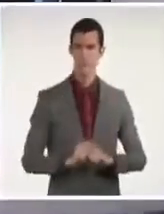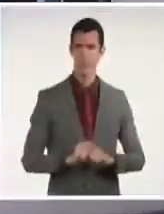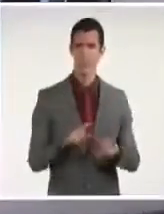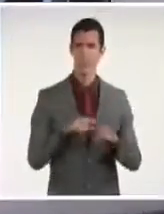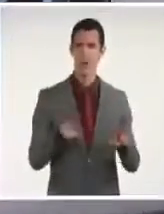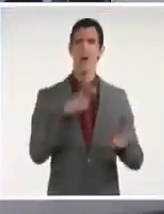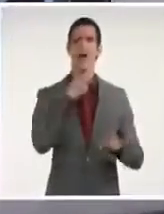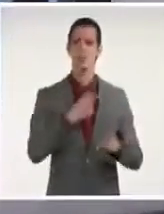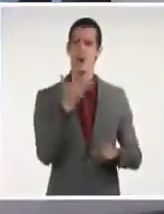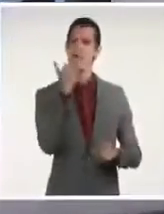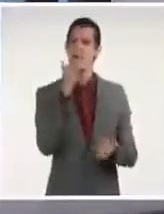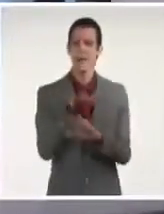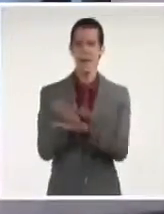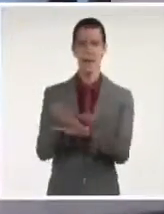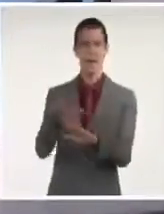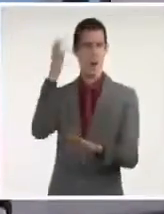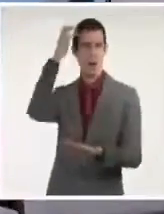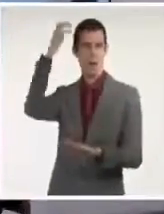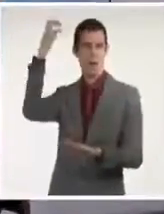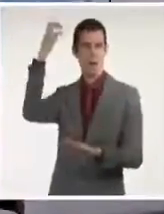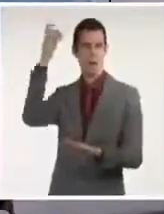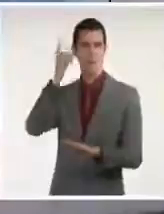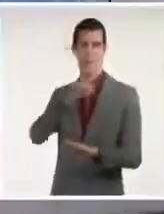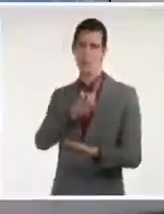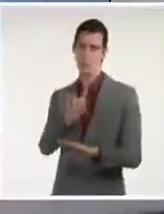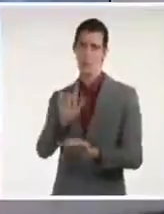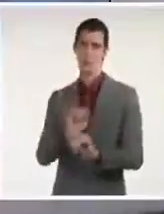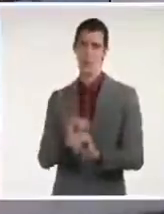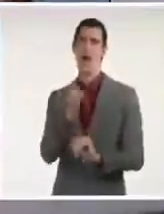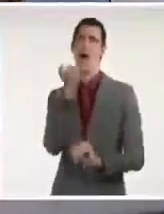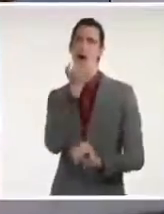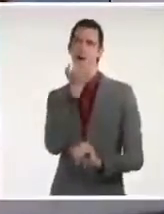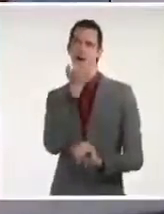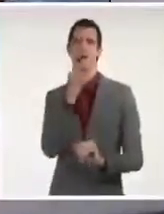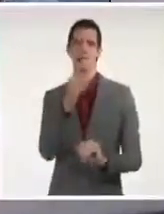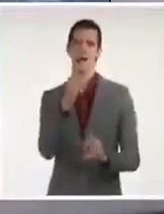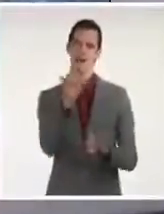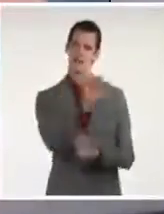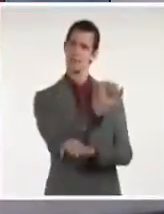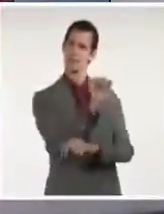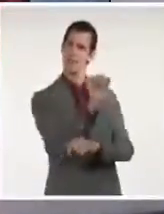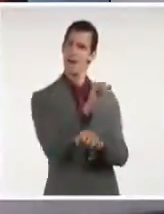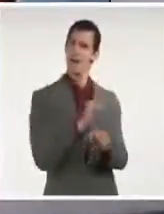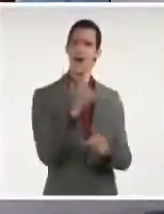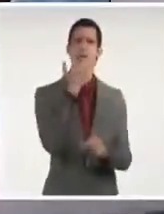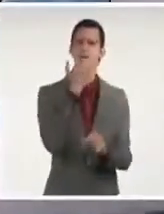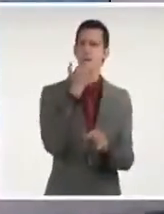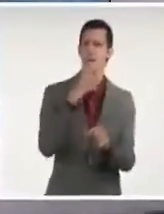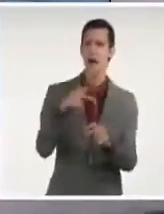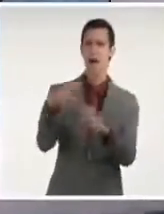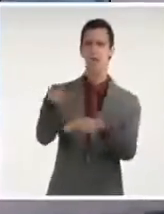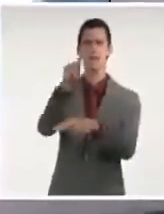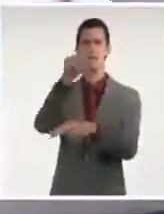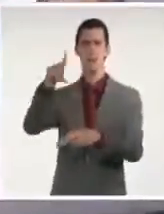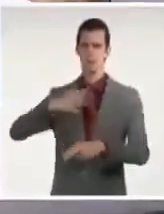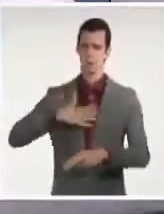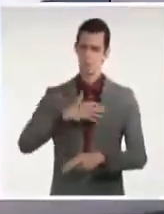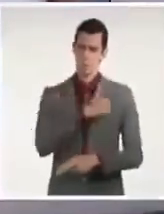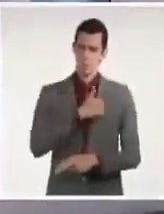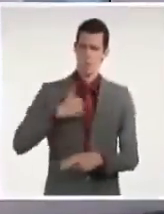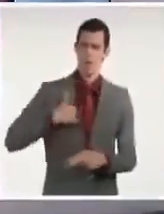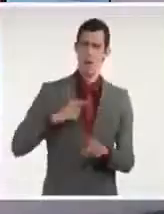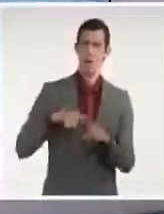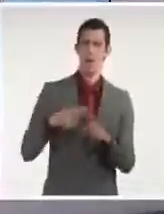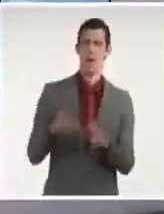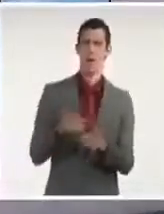por ejemplo, para el conductor de automóviles que paseaba al crucerista por Cienfuegos o Santiago de Cuba, o para el restaurante privado que vio su clientela desaparecer